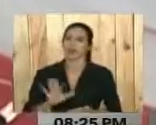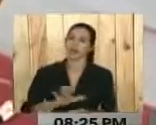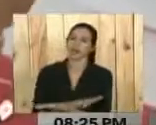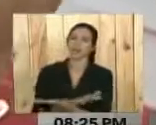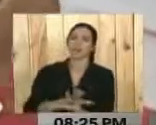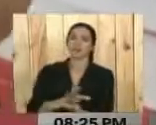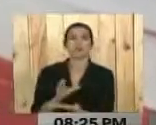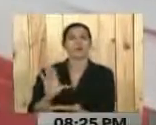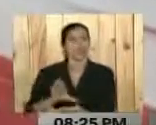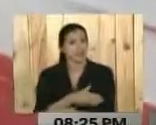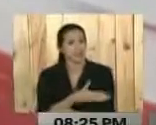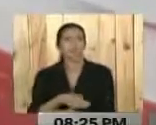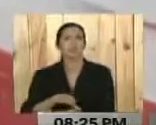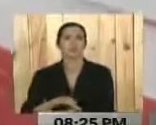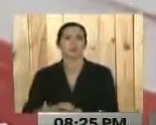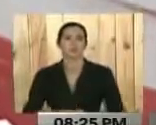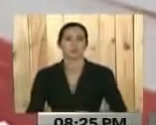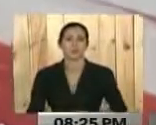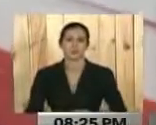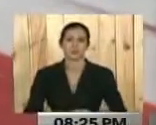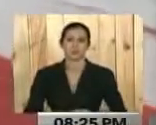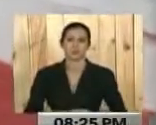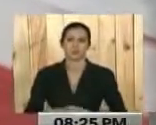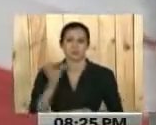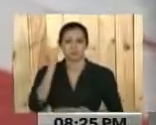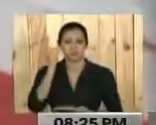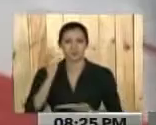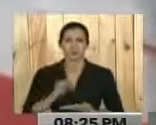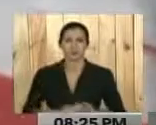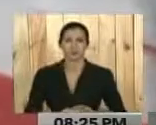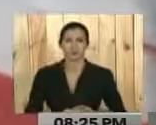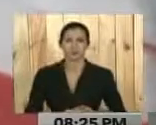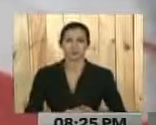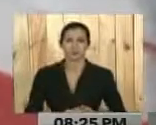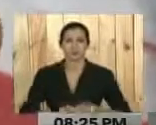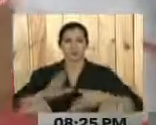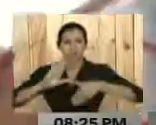Lilia Vera, América Insurgente.